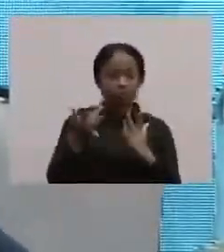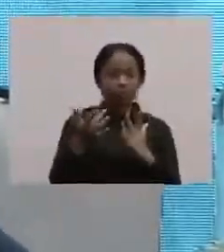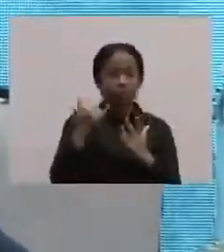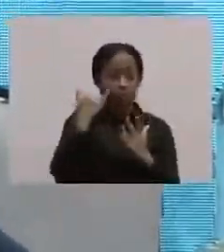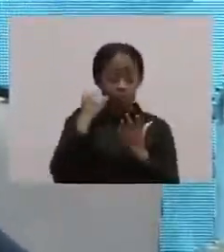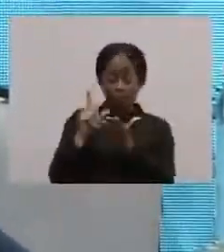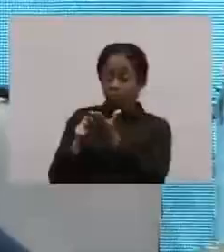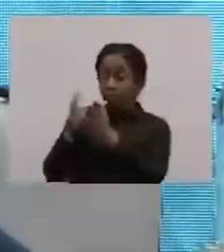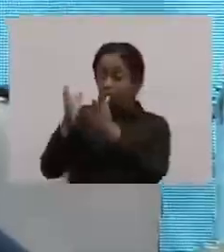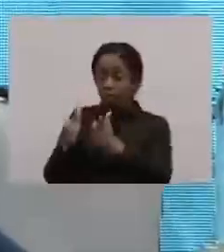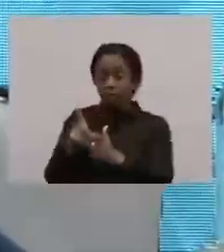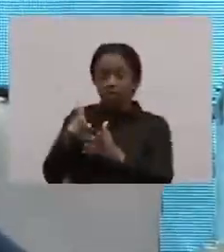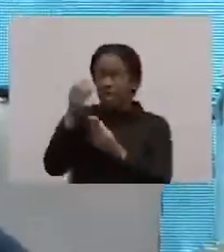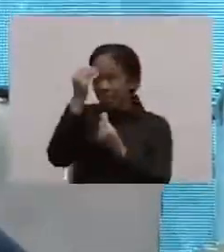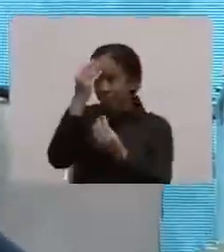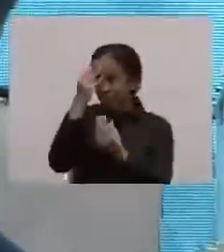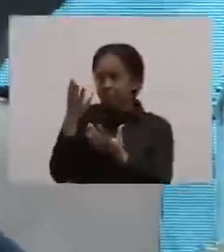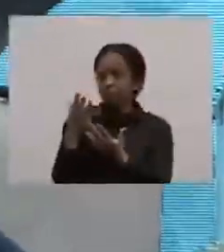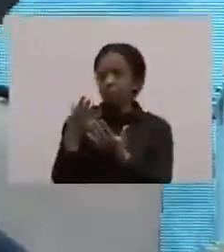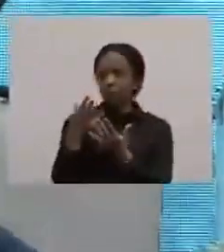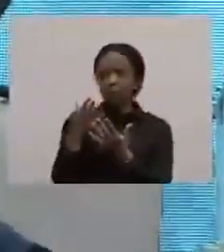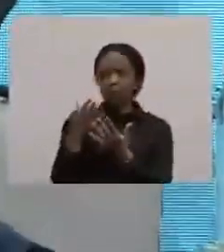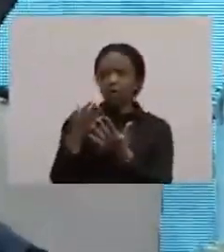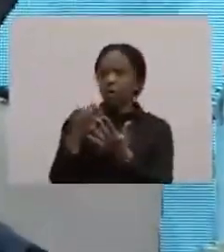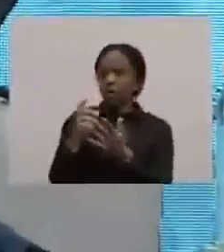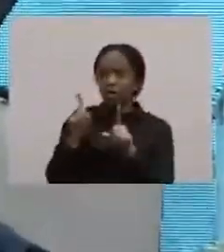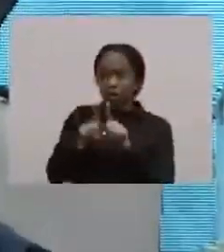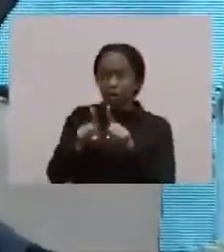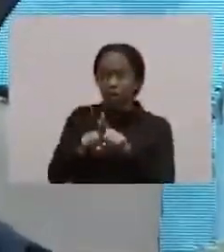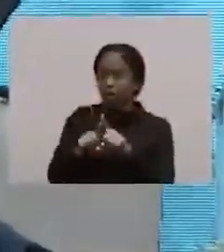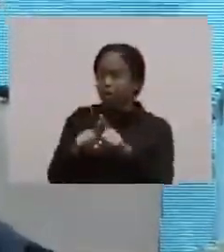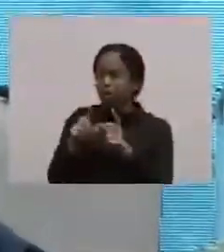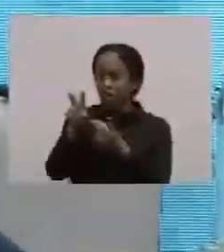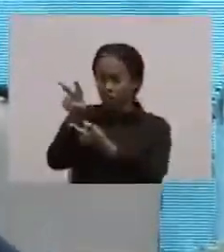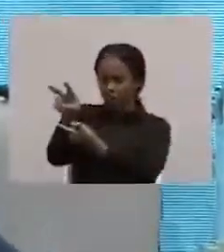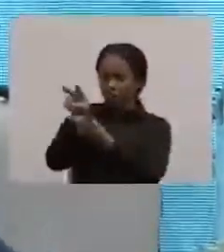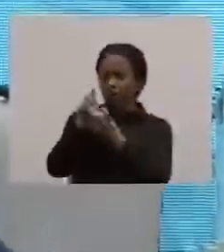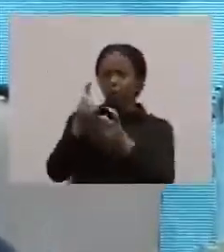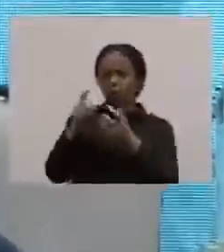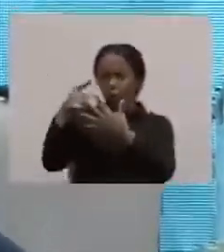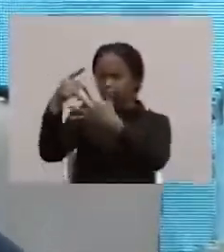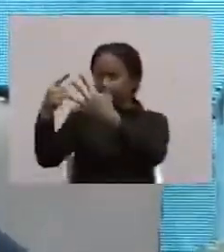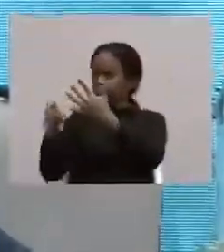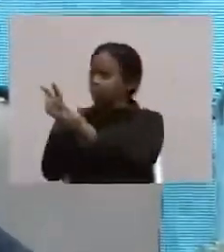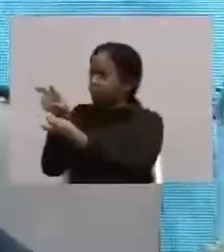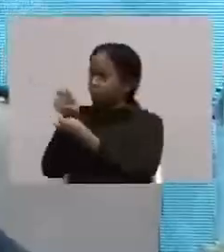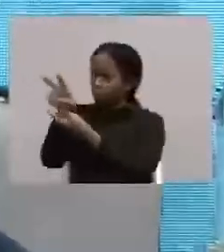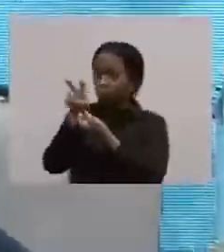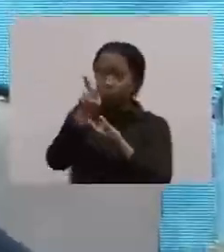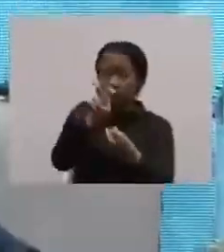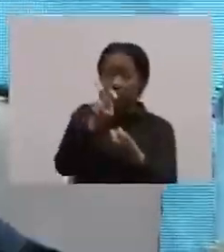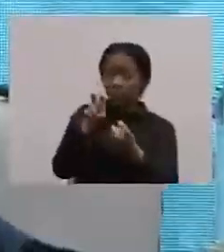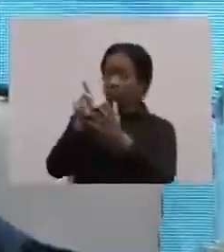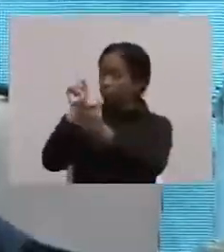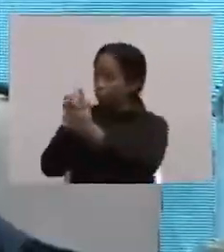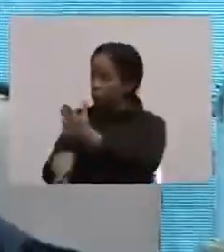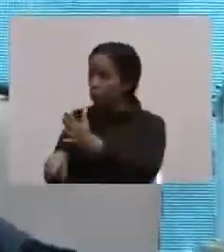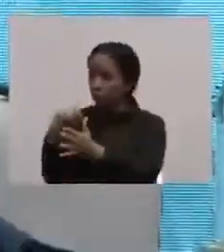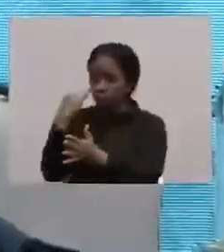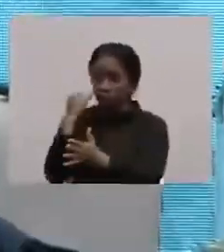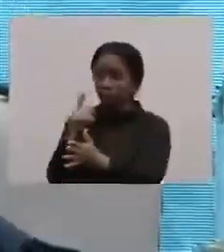información, tiene que tener diversidad de fuentes, tiene que verificar la veracidad de la